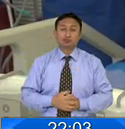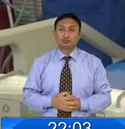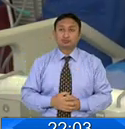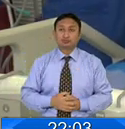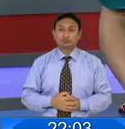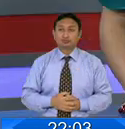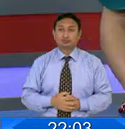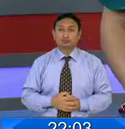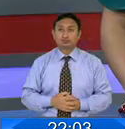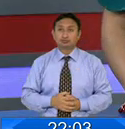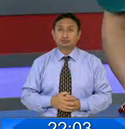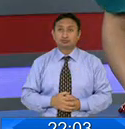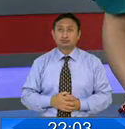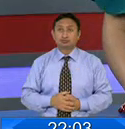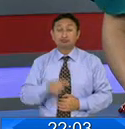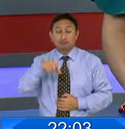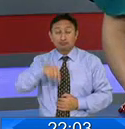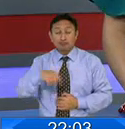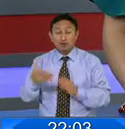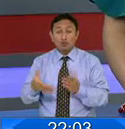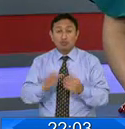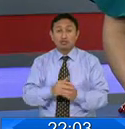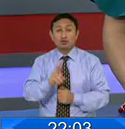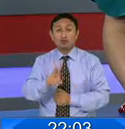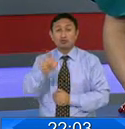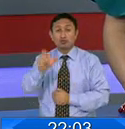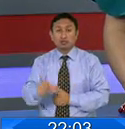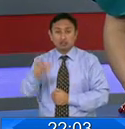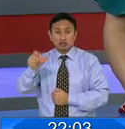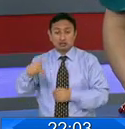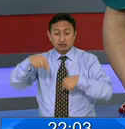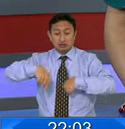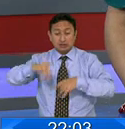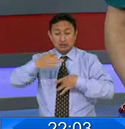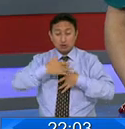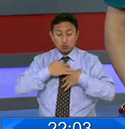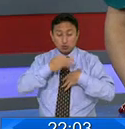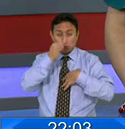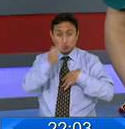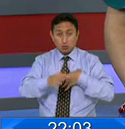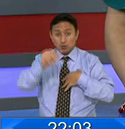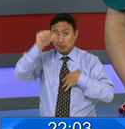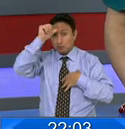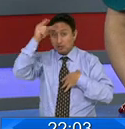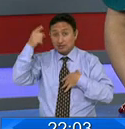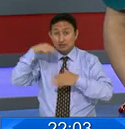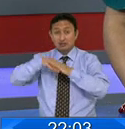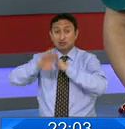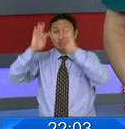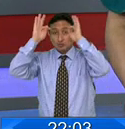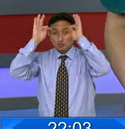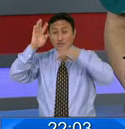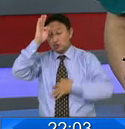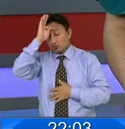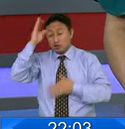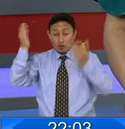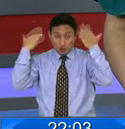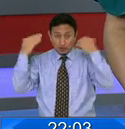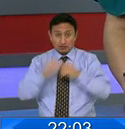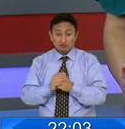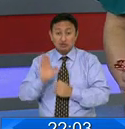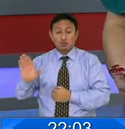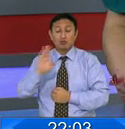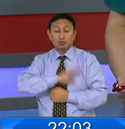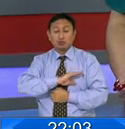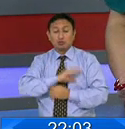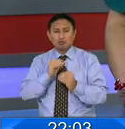Rosero. Frente a la muerte de dos pacientes con la variante Delta en hospitales de Guayaquil, el municipio